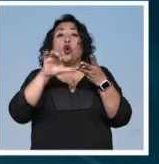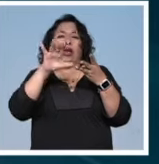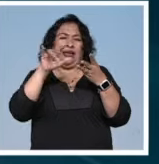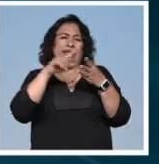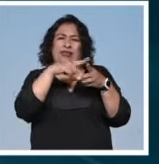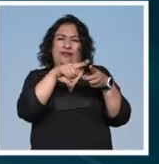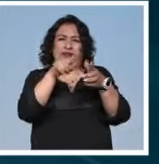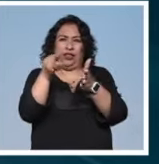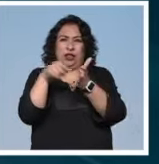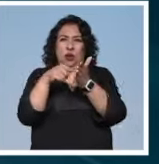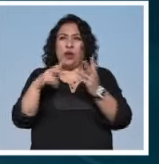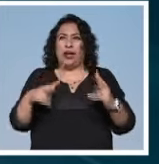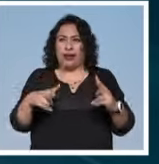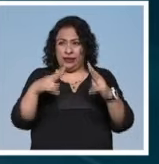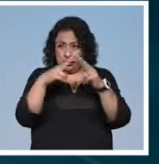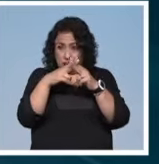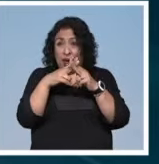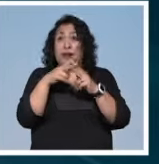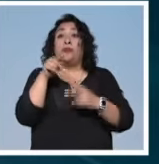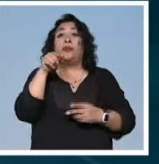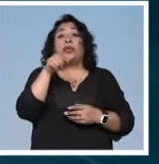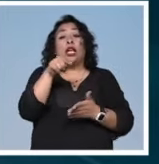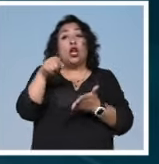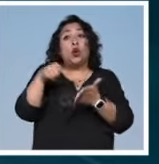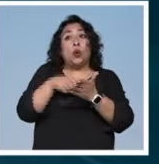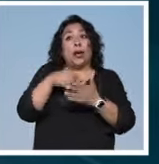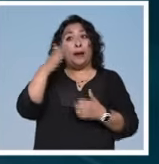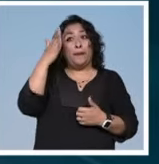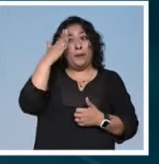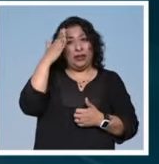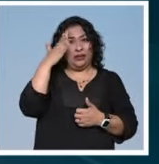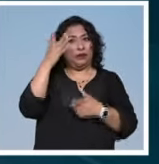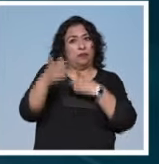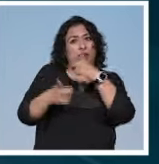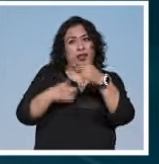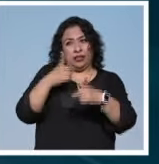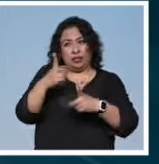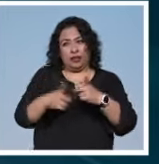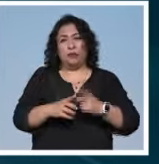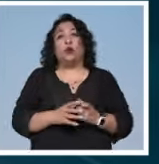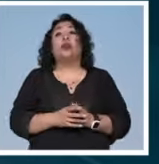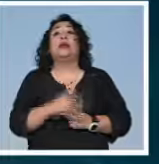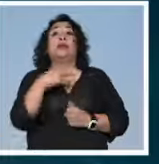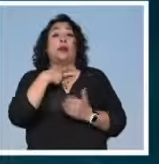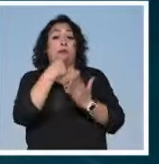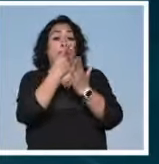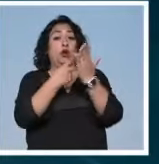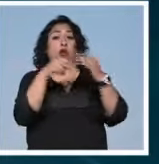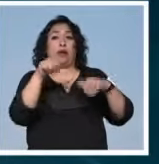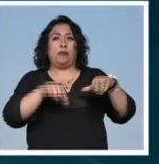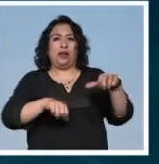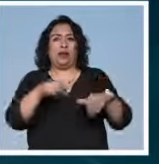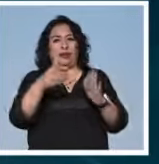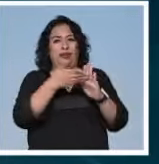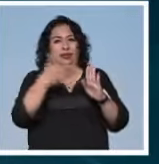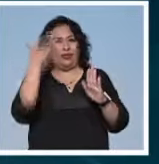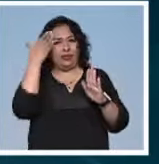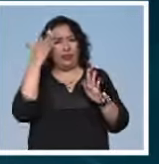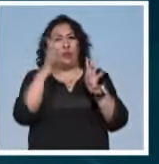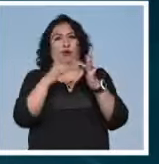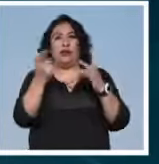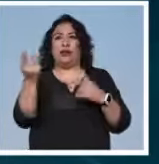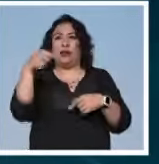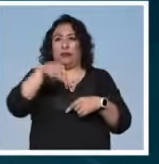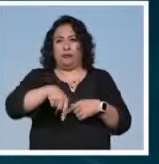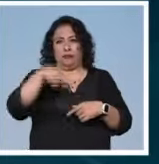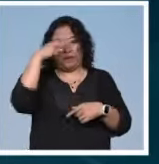a ser el escenario de deporte. El programa de actividades de la temporada francesa en México,